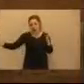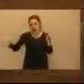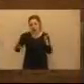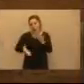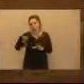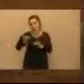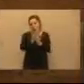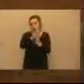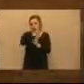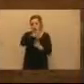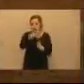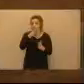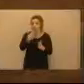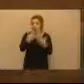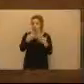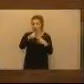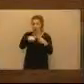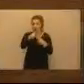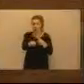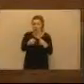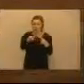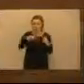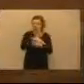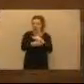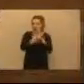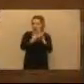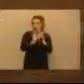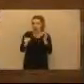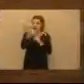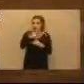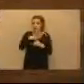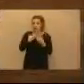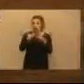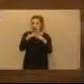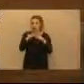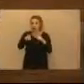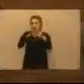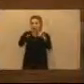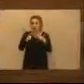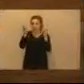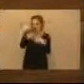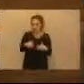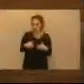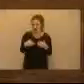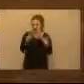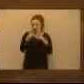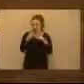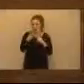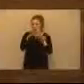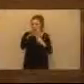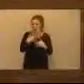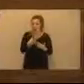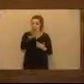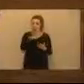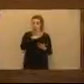acceder a los estudios superiores, en la práctica lo que se hace es dejar a estas personas sin ningún tipo de titulación a efectos prácticos, puesto que la